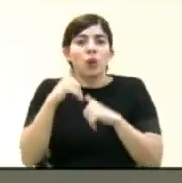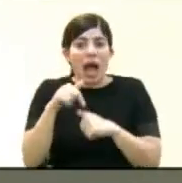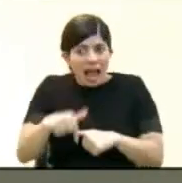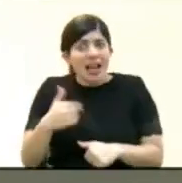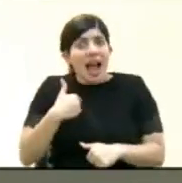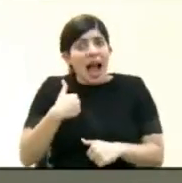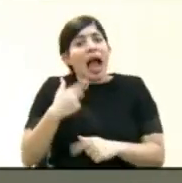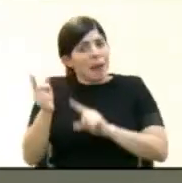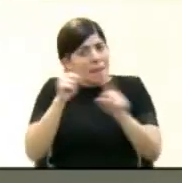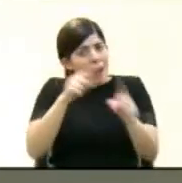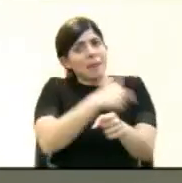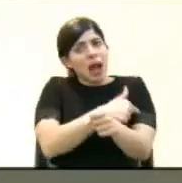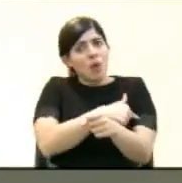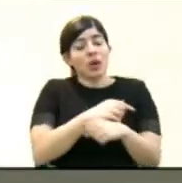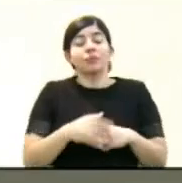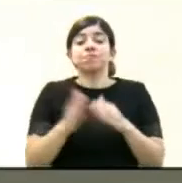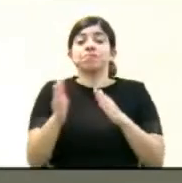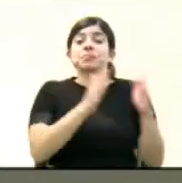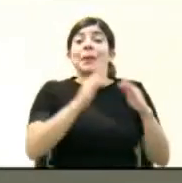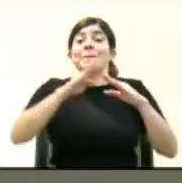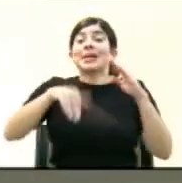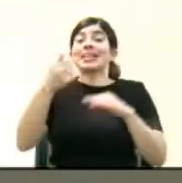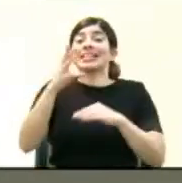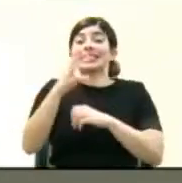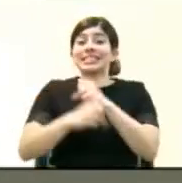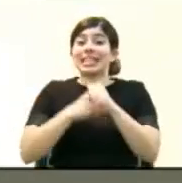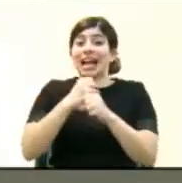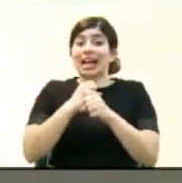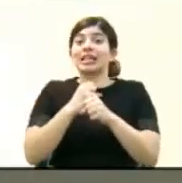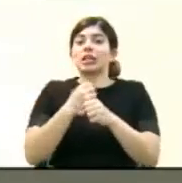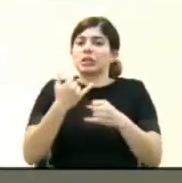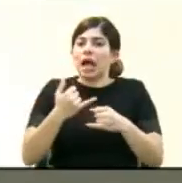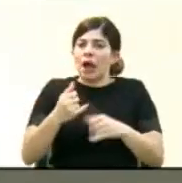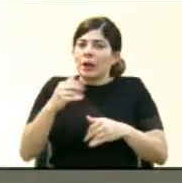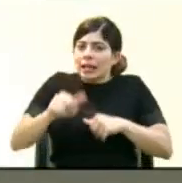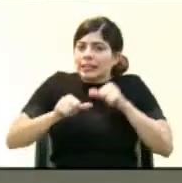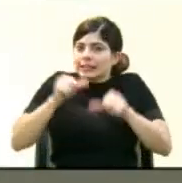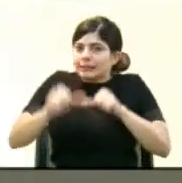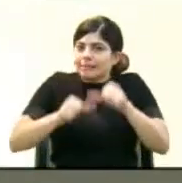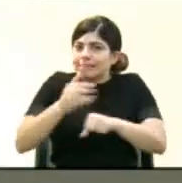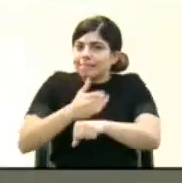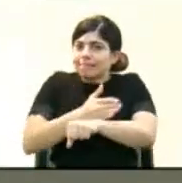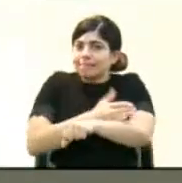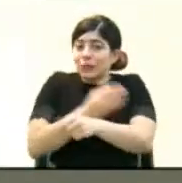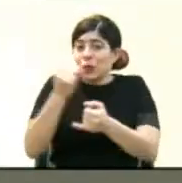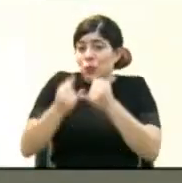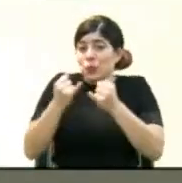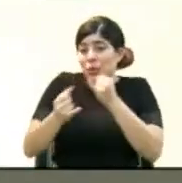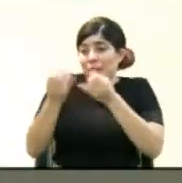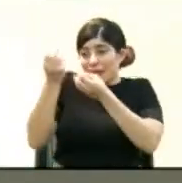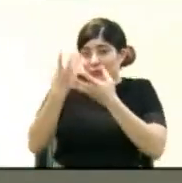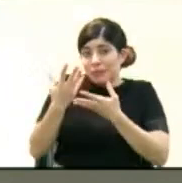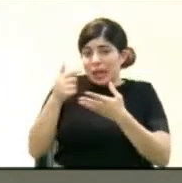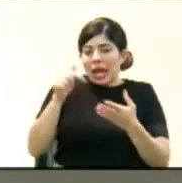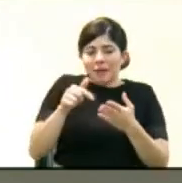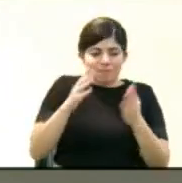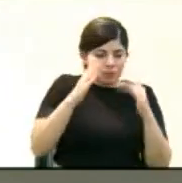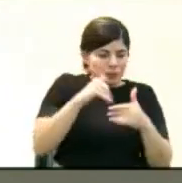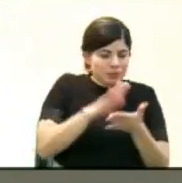Con respecto a la vacunación de menores de 16 años, se ha ido avanzando. Creo que según los últimos datos, no los tengo exactamente aquí,